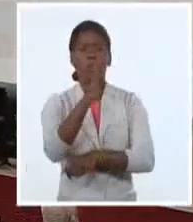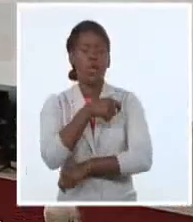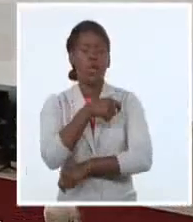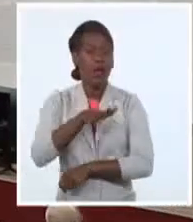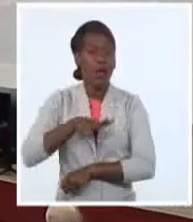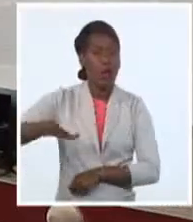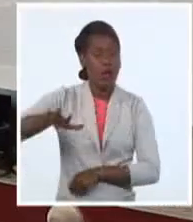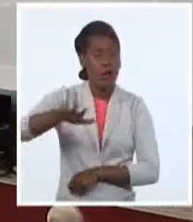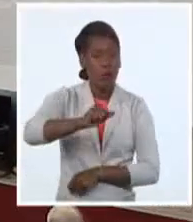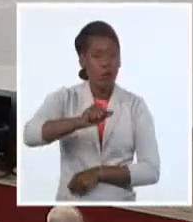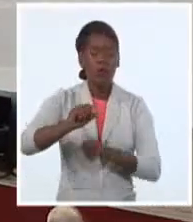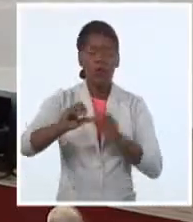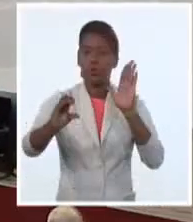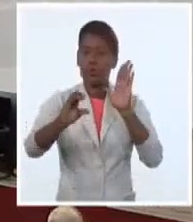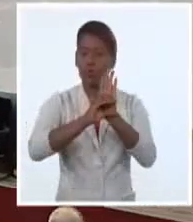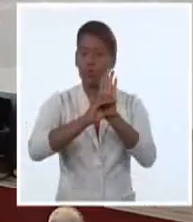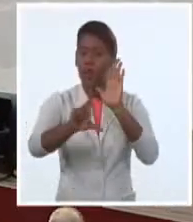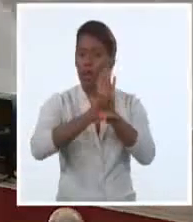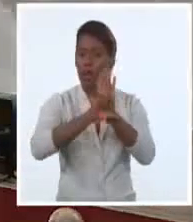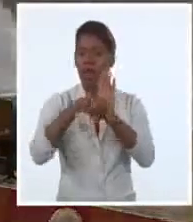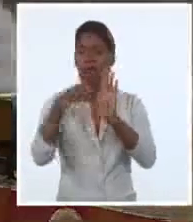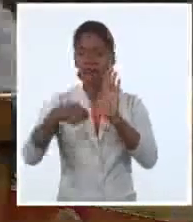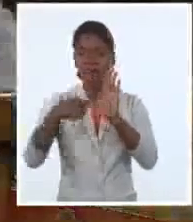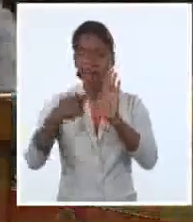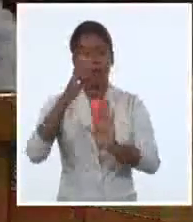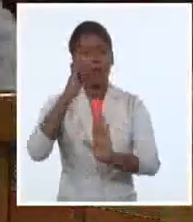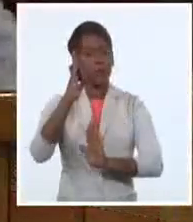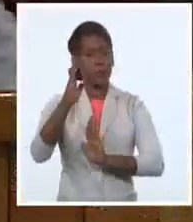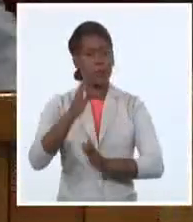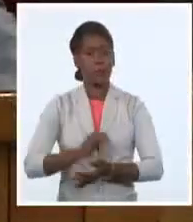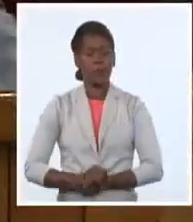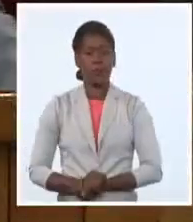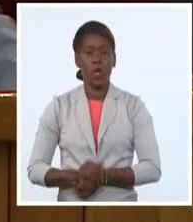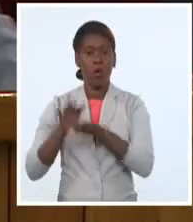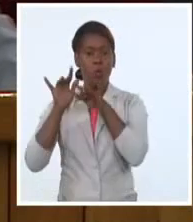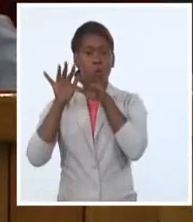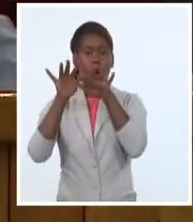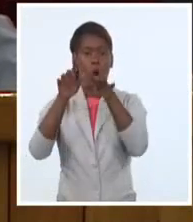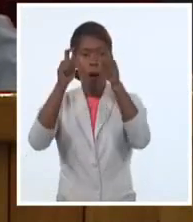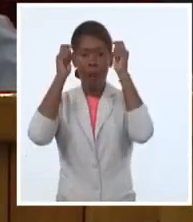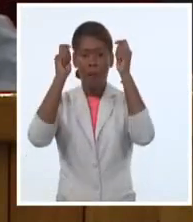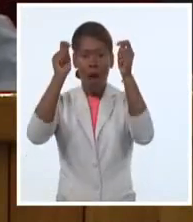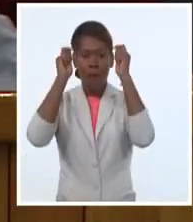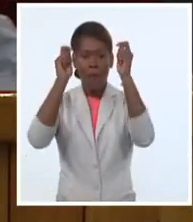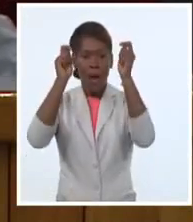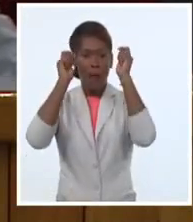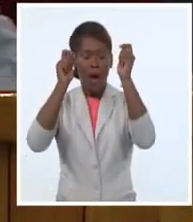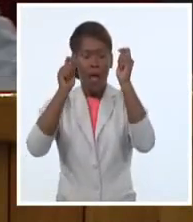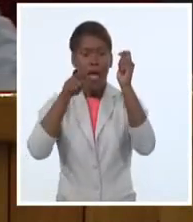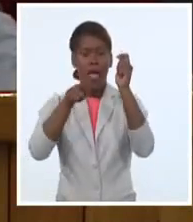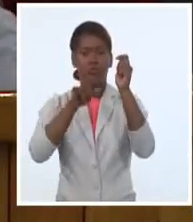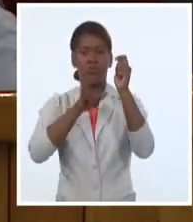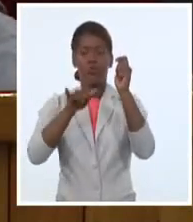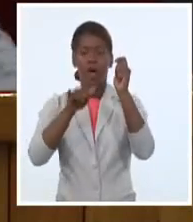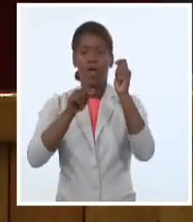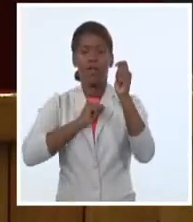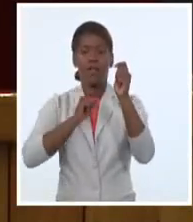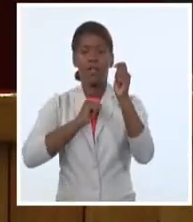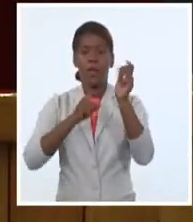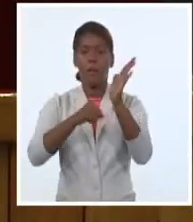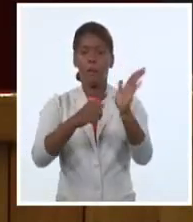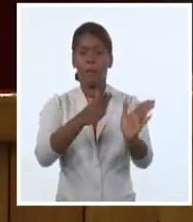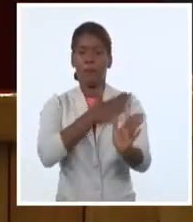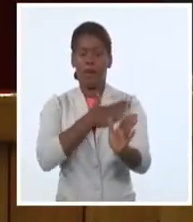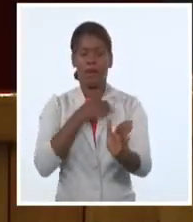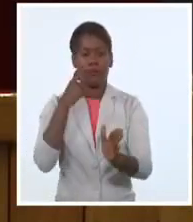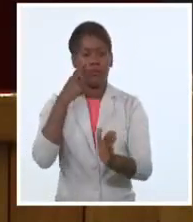la Constitución y a las leyes. Una manifestación deja de ser pacífica en el momento en que los participantes